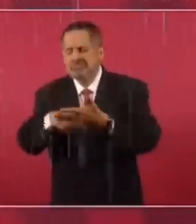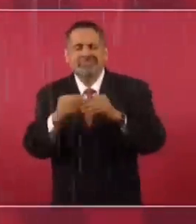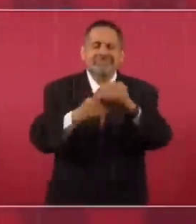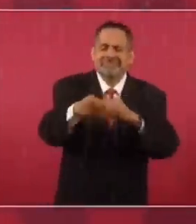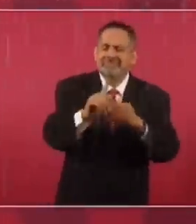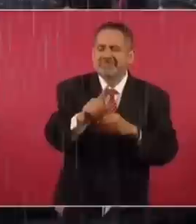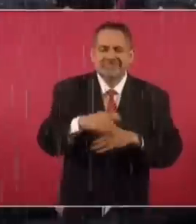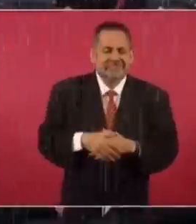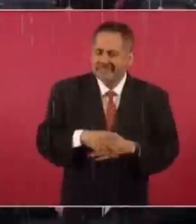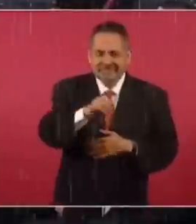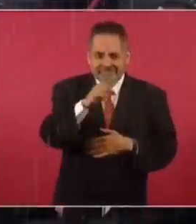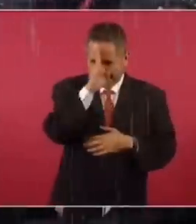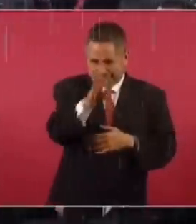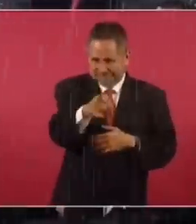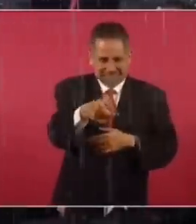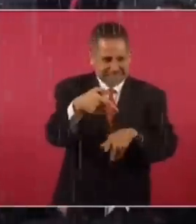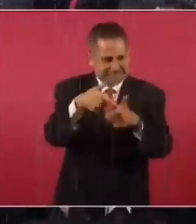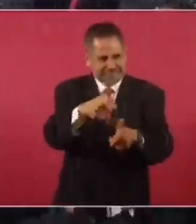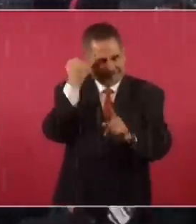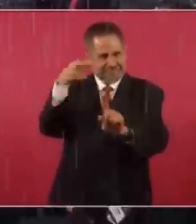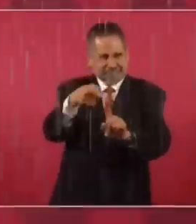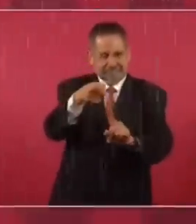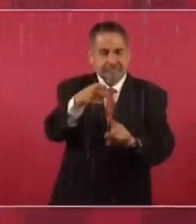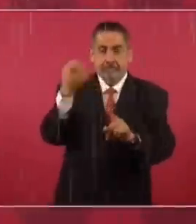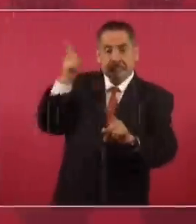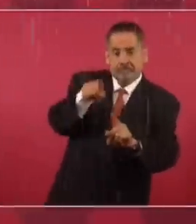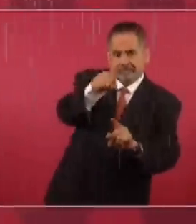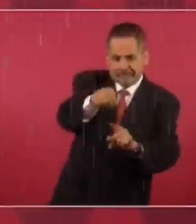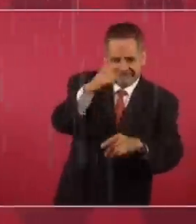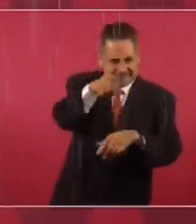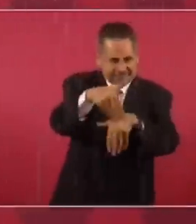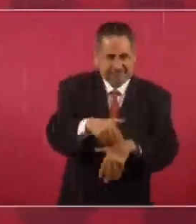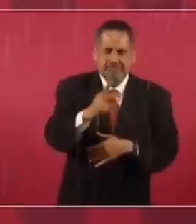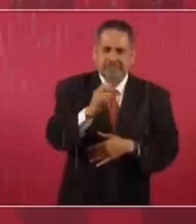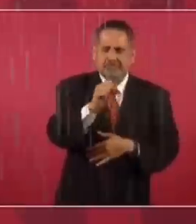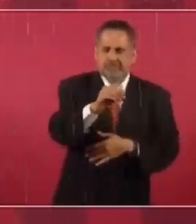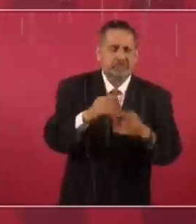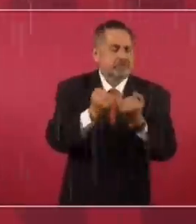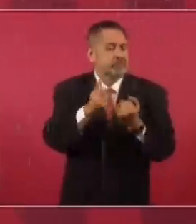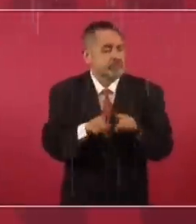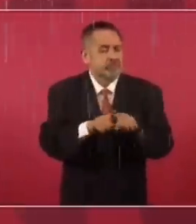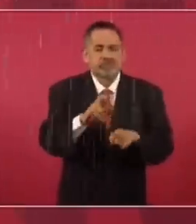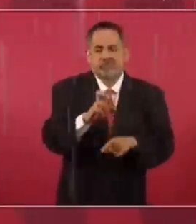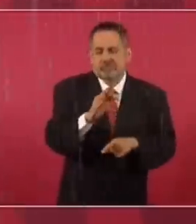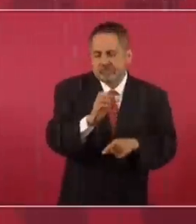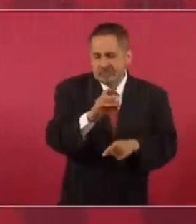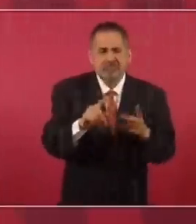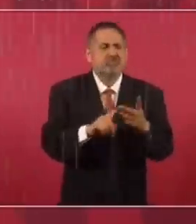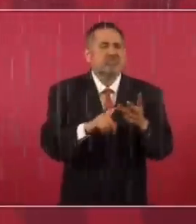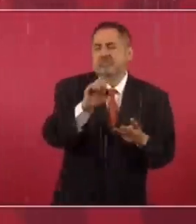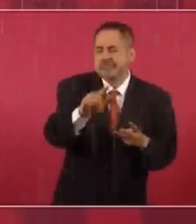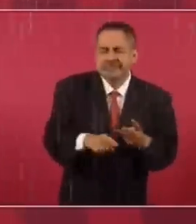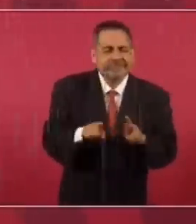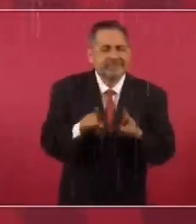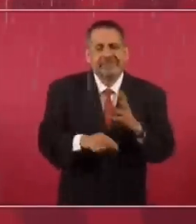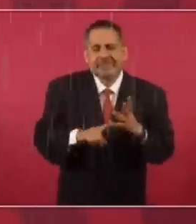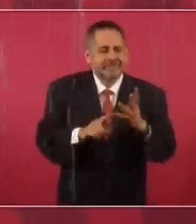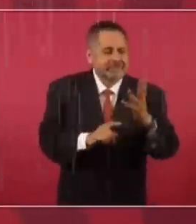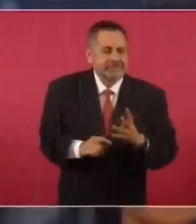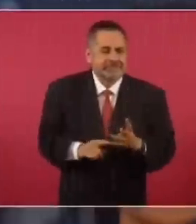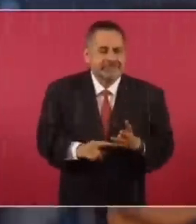contigo, porque tú traes un propósito, es una línea del proceso, no. Como el Reforma, como el Universal,